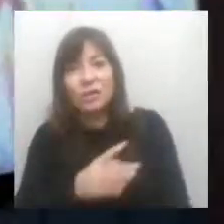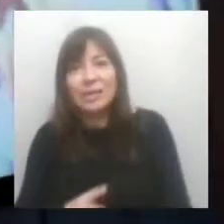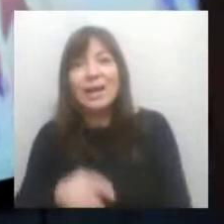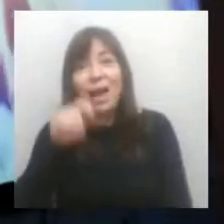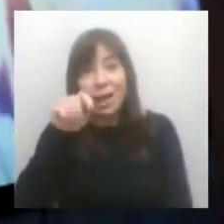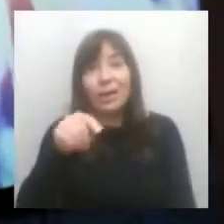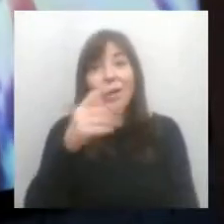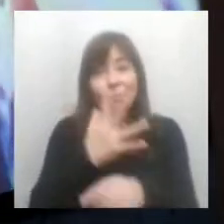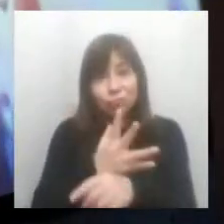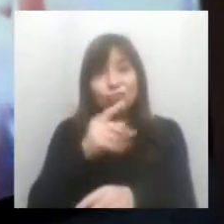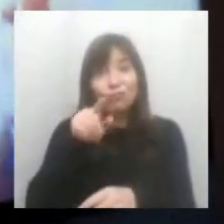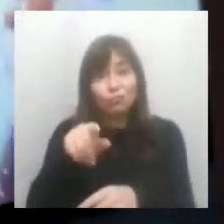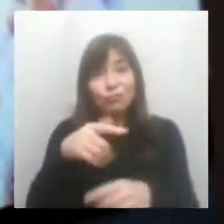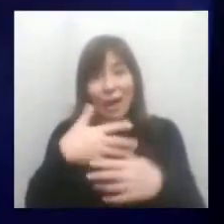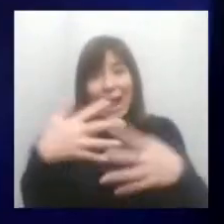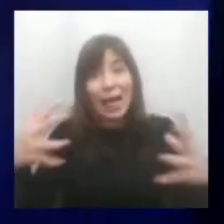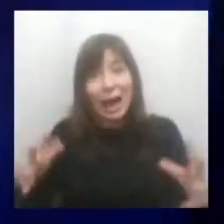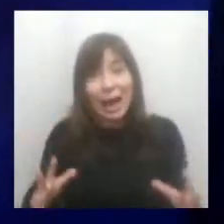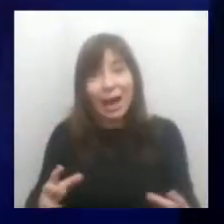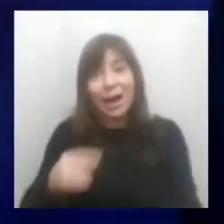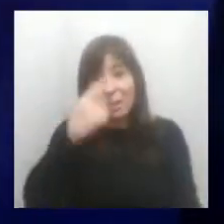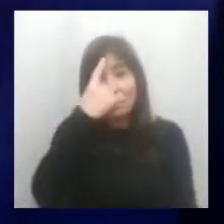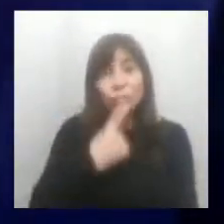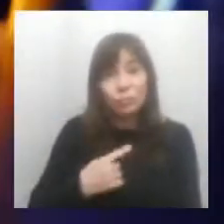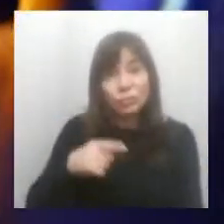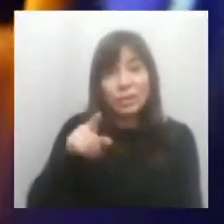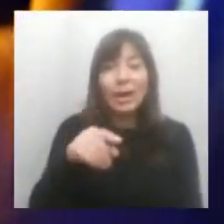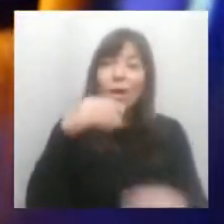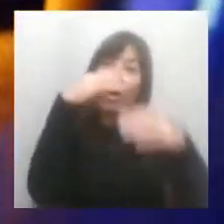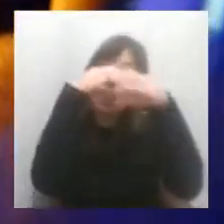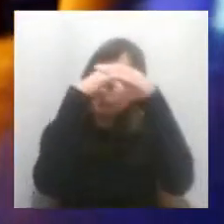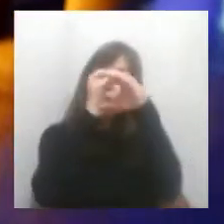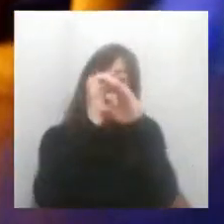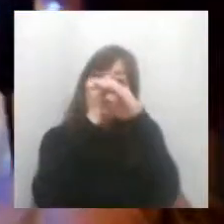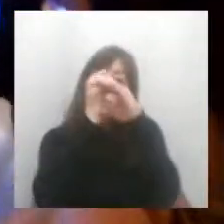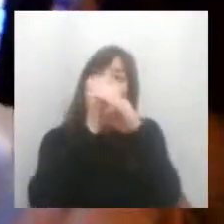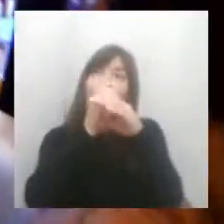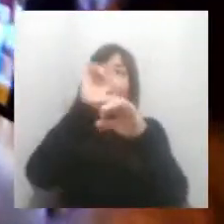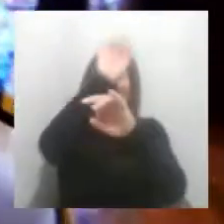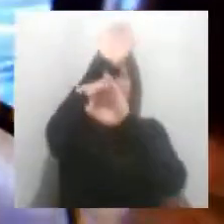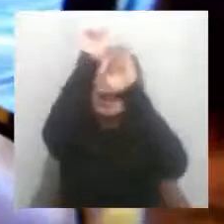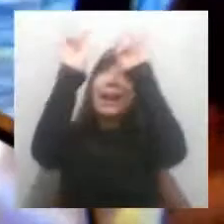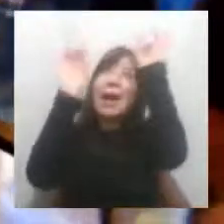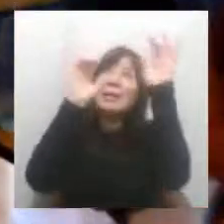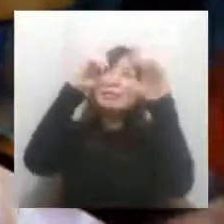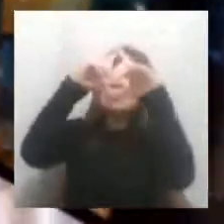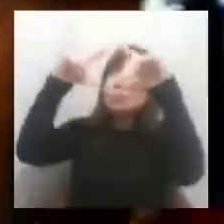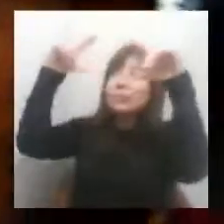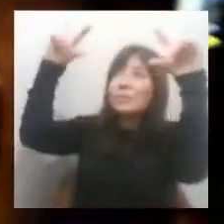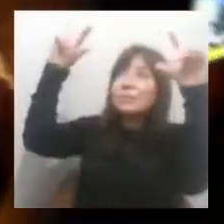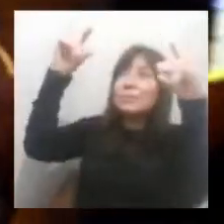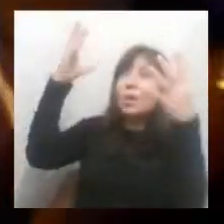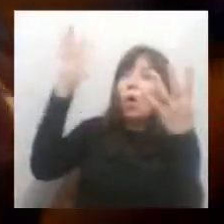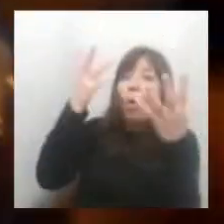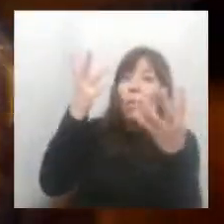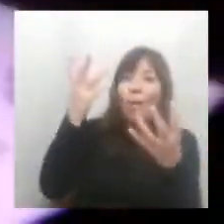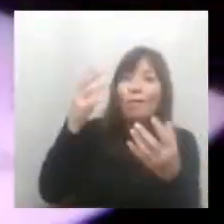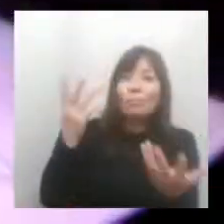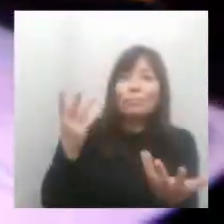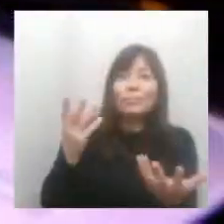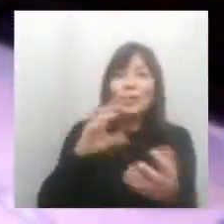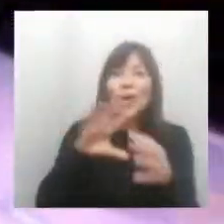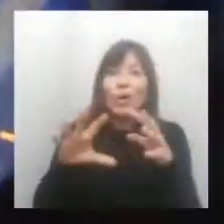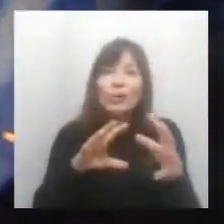nos permite ver, observar las galaxias de una forma distinta, las constelaciones, y lo interesante es que